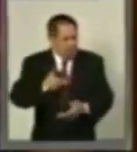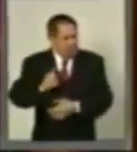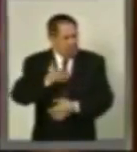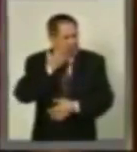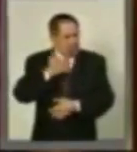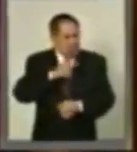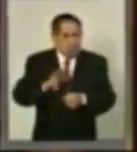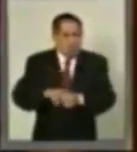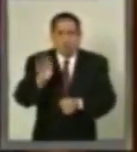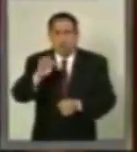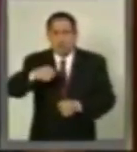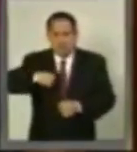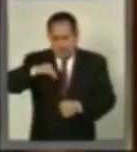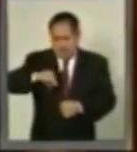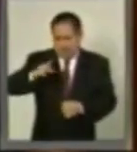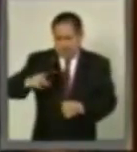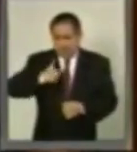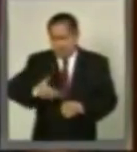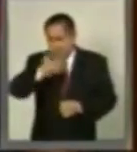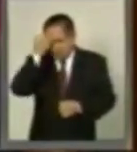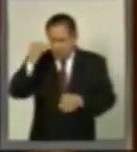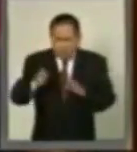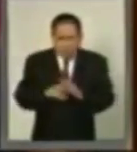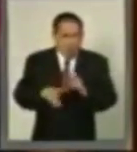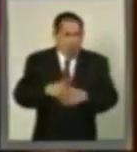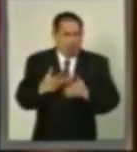que no sepa conducirse